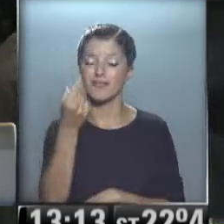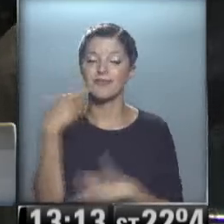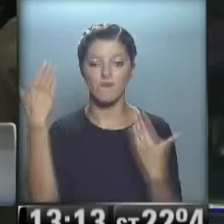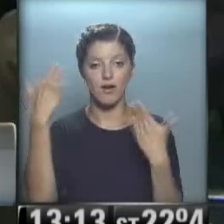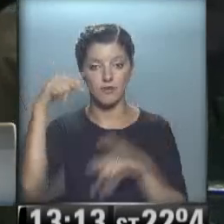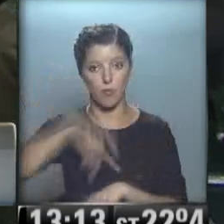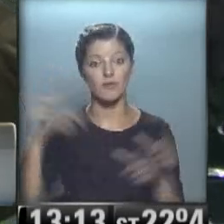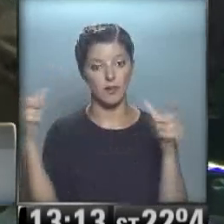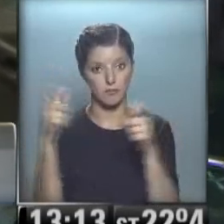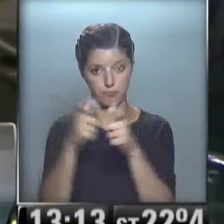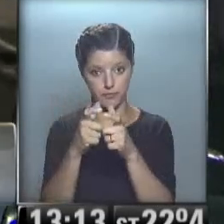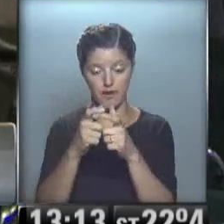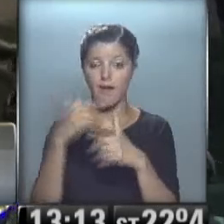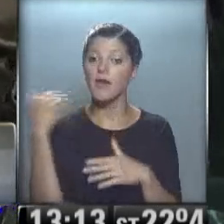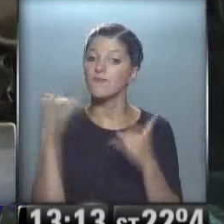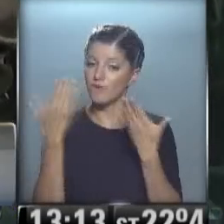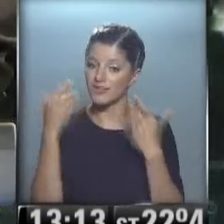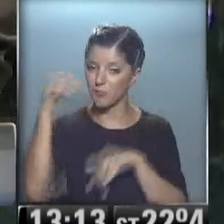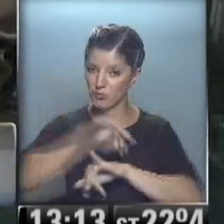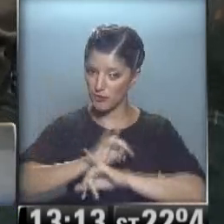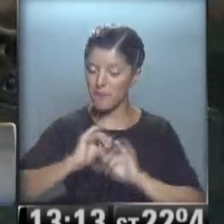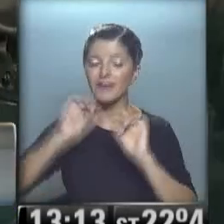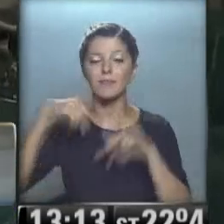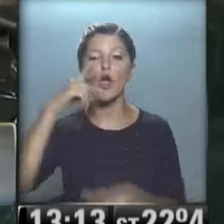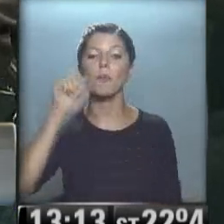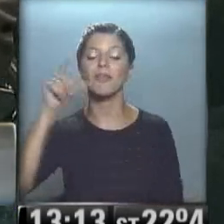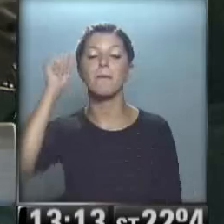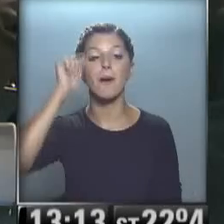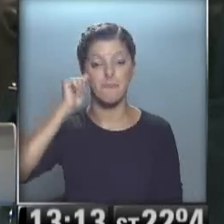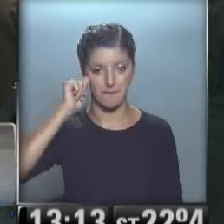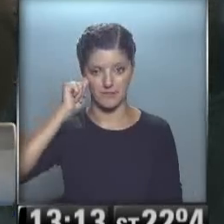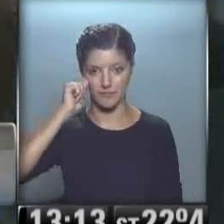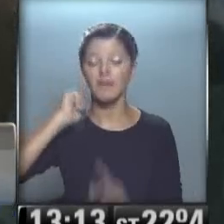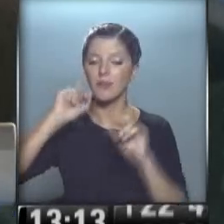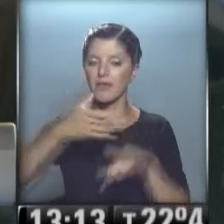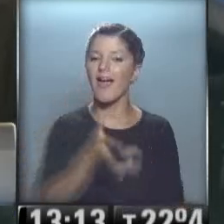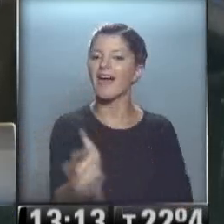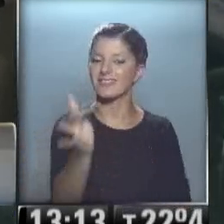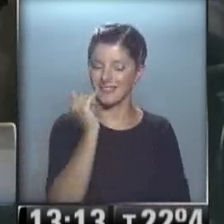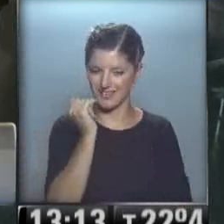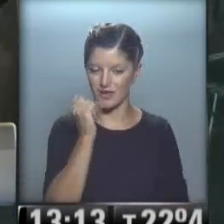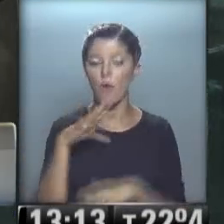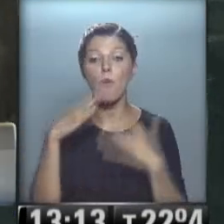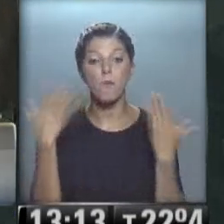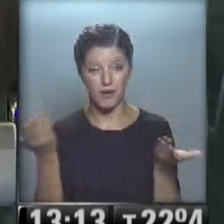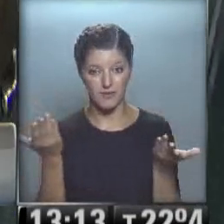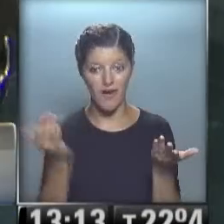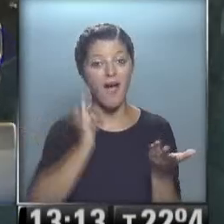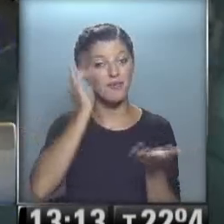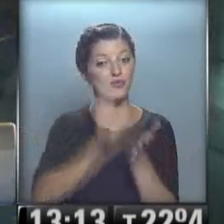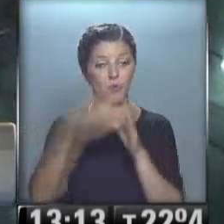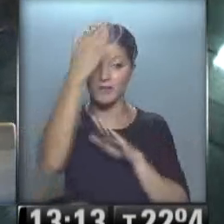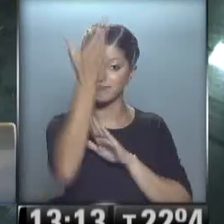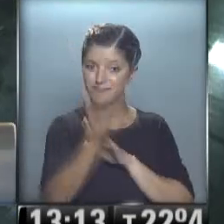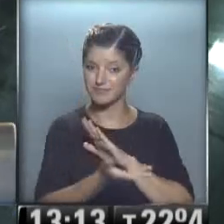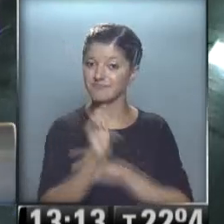que es tan importante para todos y nos felicita por el programa. Y Alberto Toledo de Mar del Plata también acierta con la incógnita. Bueno, atención, hablando de la incógnita,